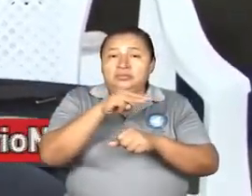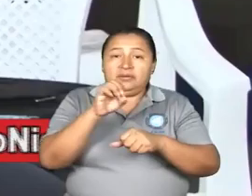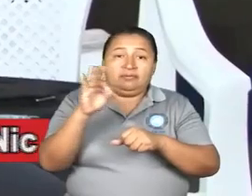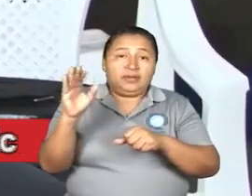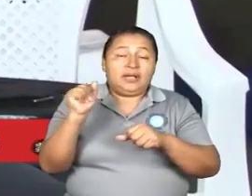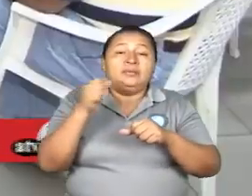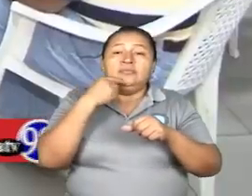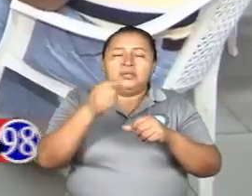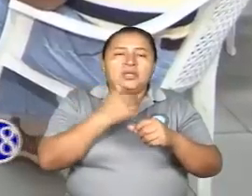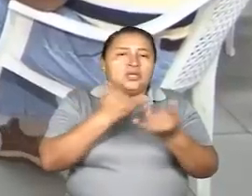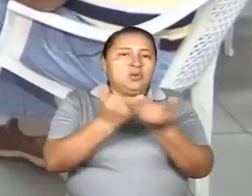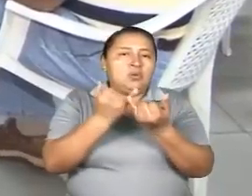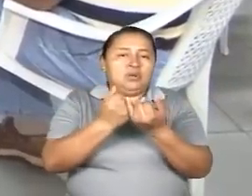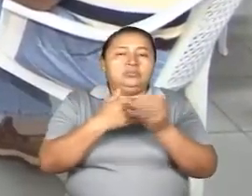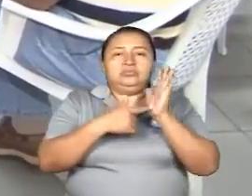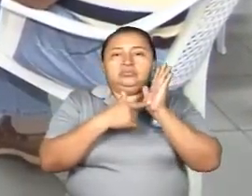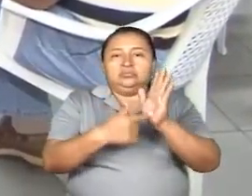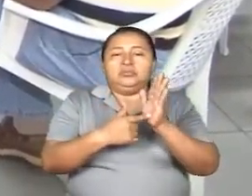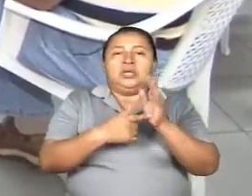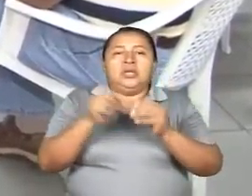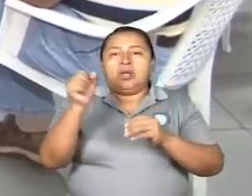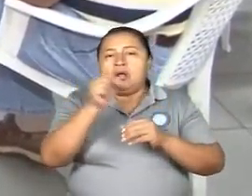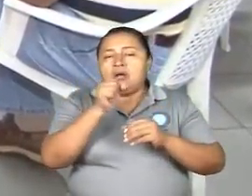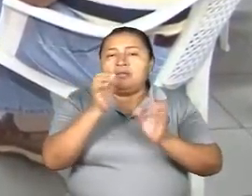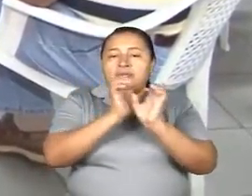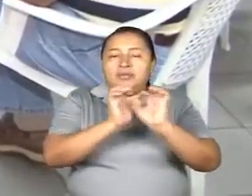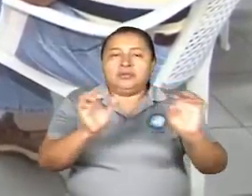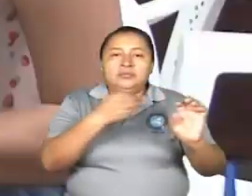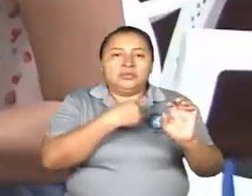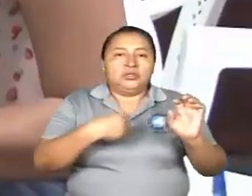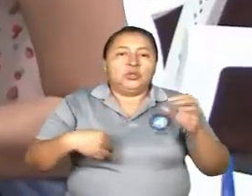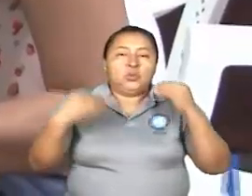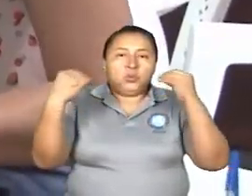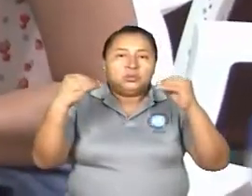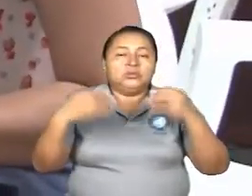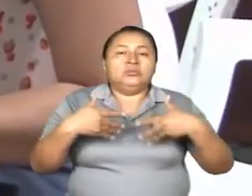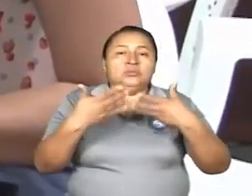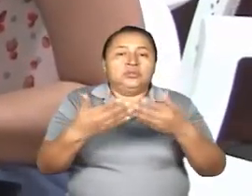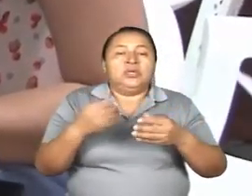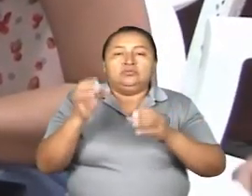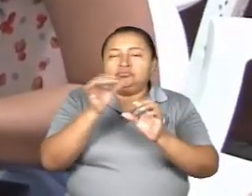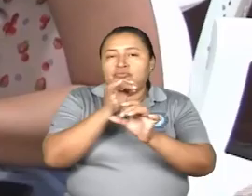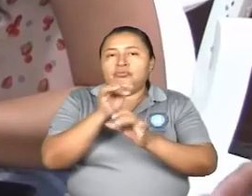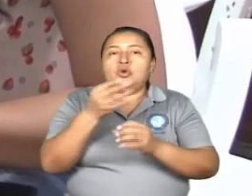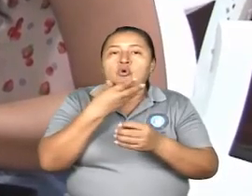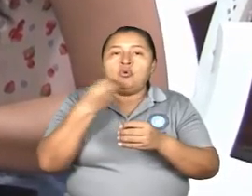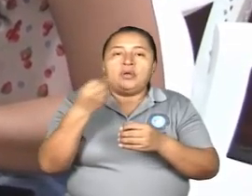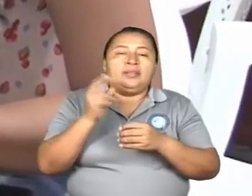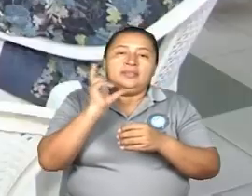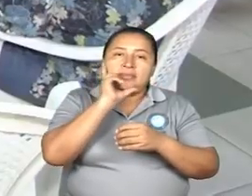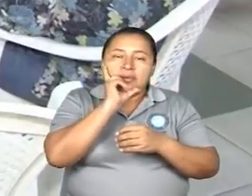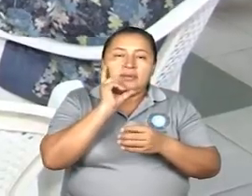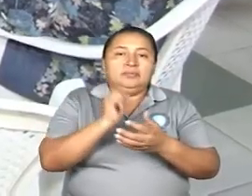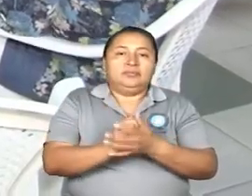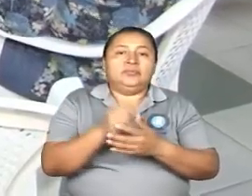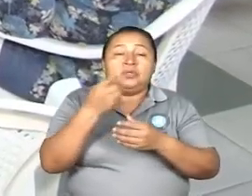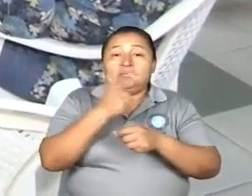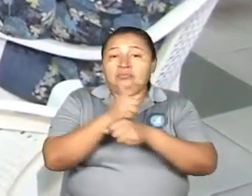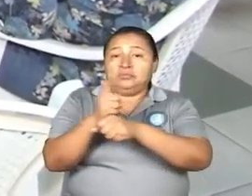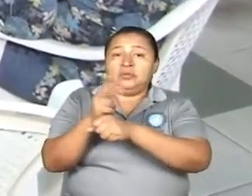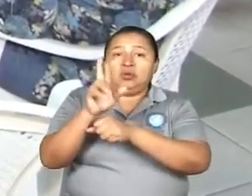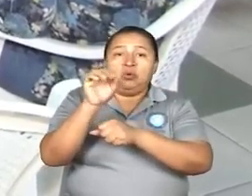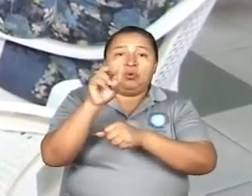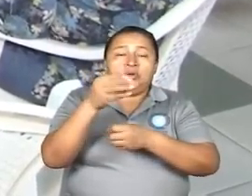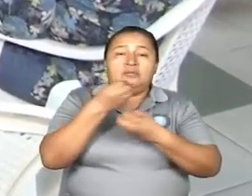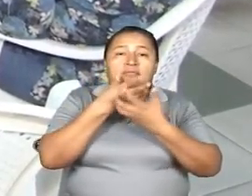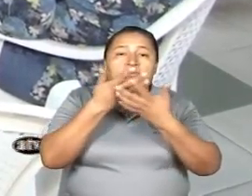Familiar, así como una presentación del coro infantil del Ministerio de Educación y la Orquesta Juvenil Rubén Darío. Con imágenes de Ronald